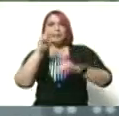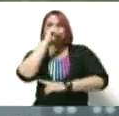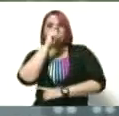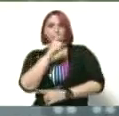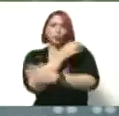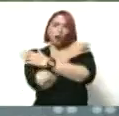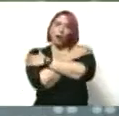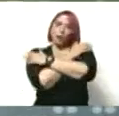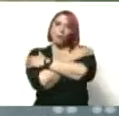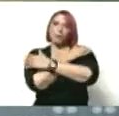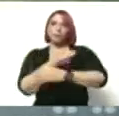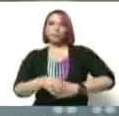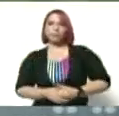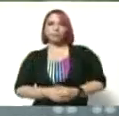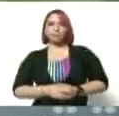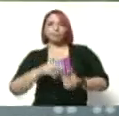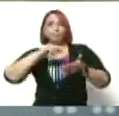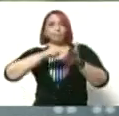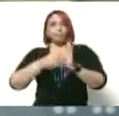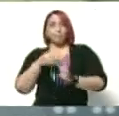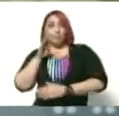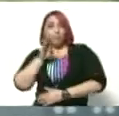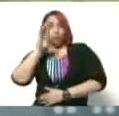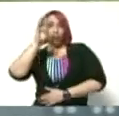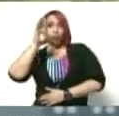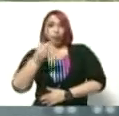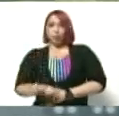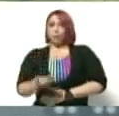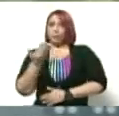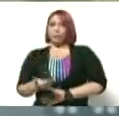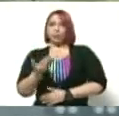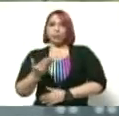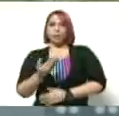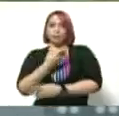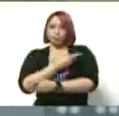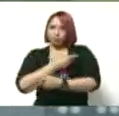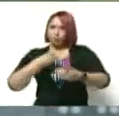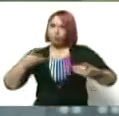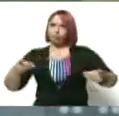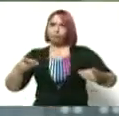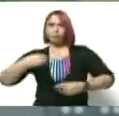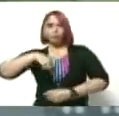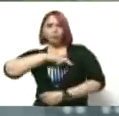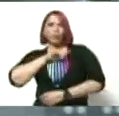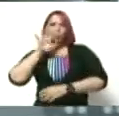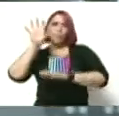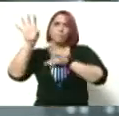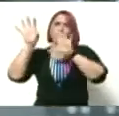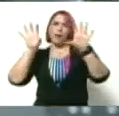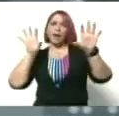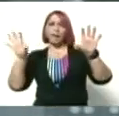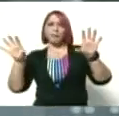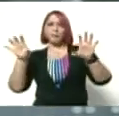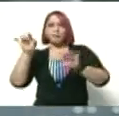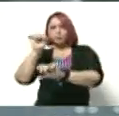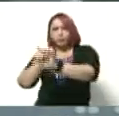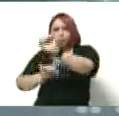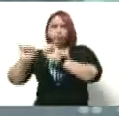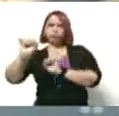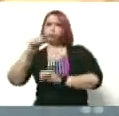abrazos que marcaron un futuro promisorio de dignidad para nuestros países de defensa de